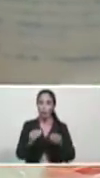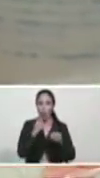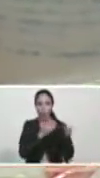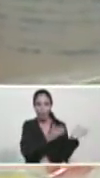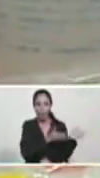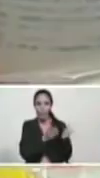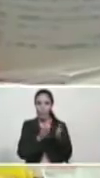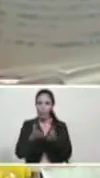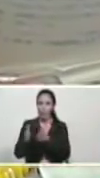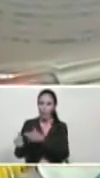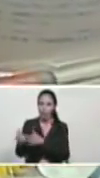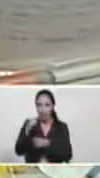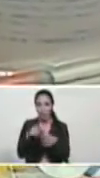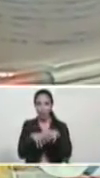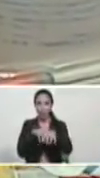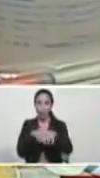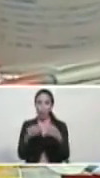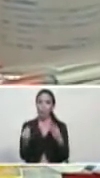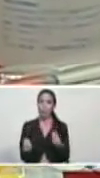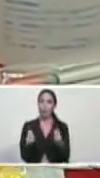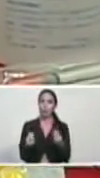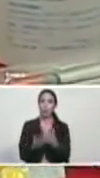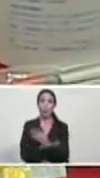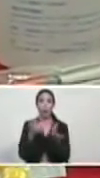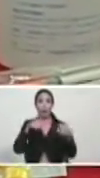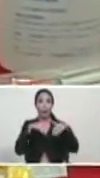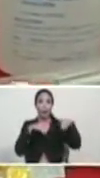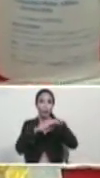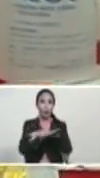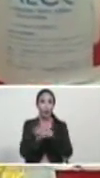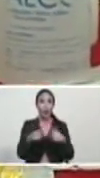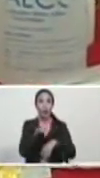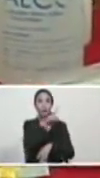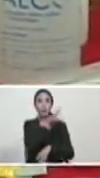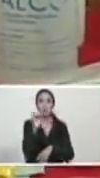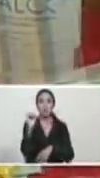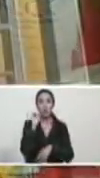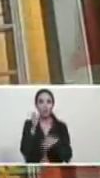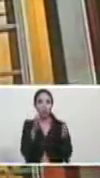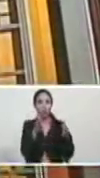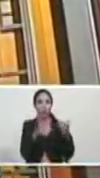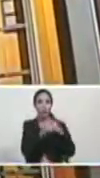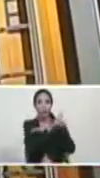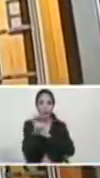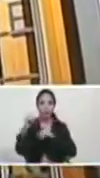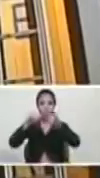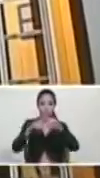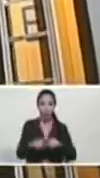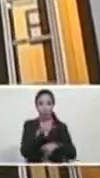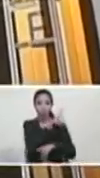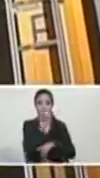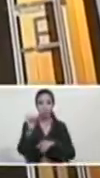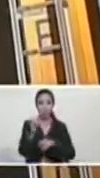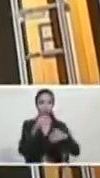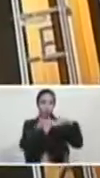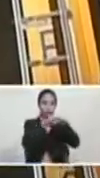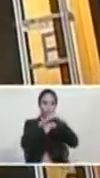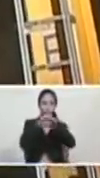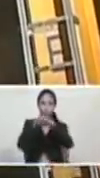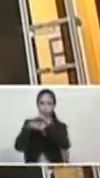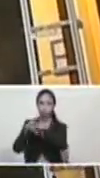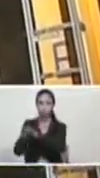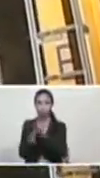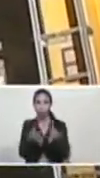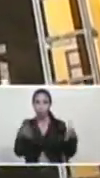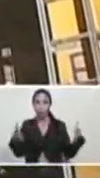en esta capacidad inmensa que tiene este almacén para 600 contenedores, que es una capacidad extraordinaria. Este que es el más grande, los pequeños tienen